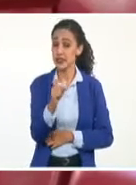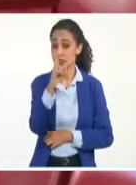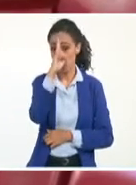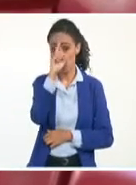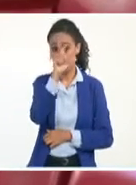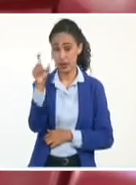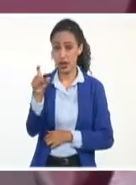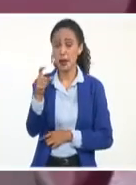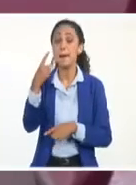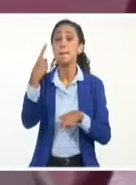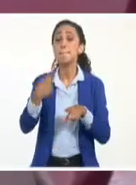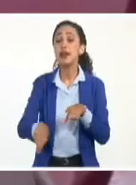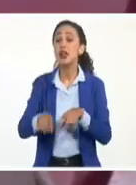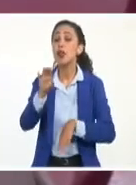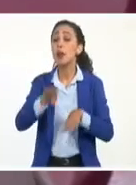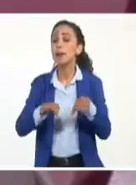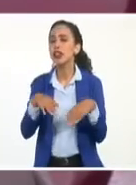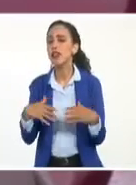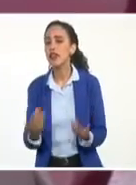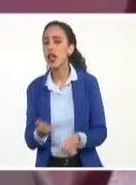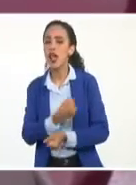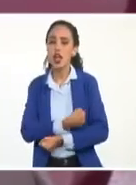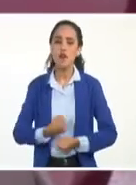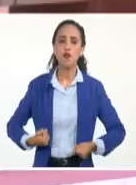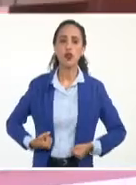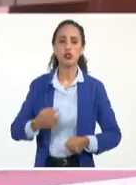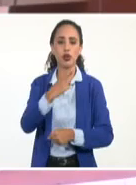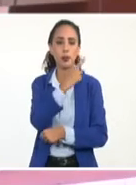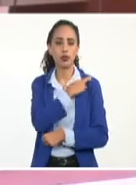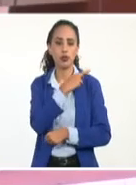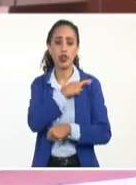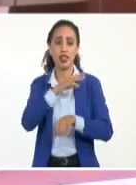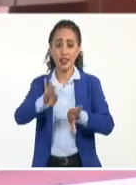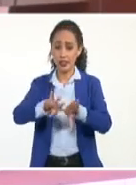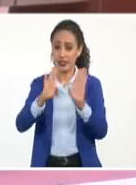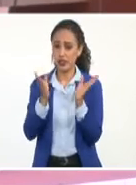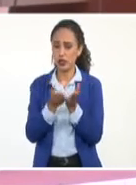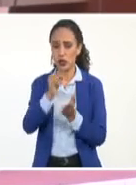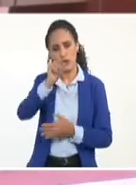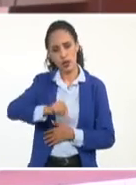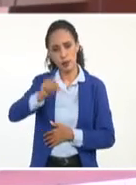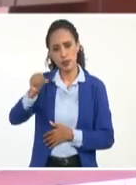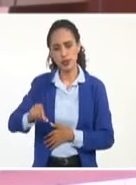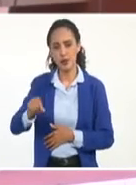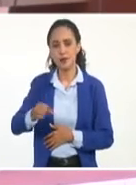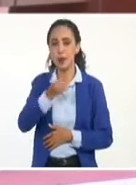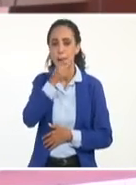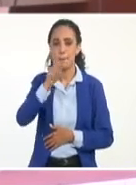aseguró, depende mucho del esfuerzo y la responsabilidad de todos. Héctor Martínez, Sistema Informativo de la Televisión.